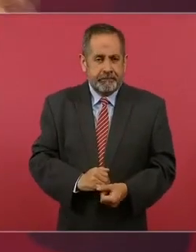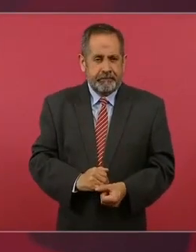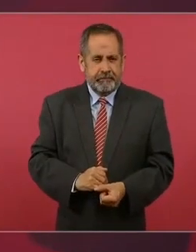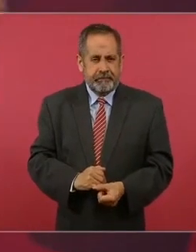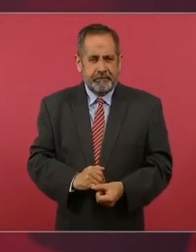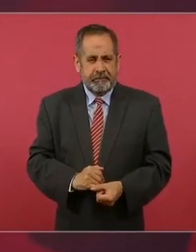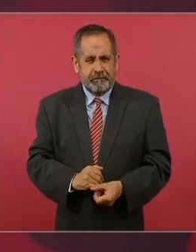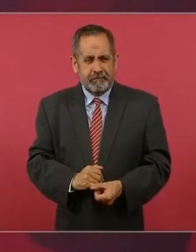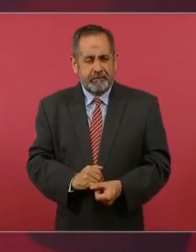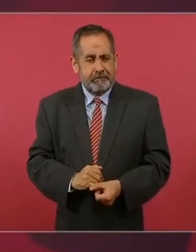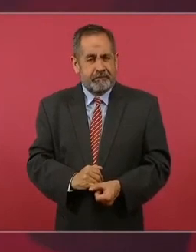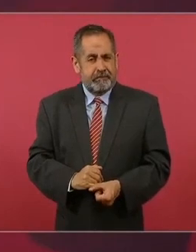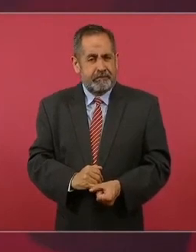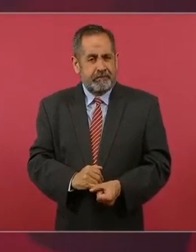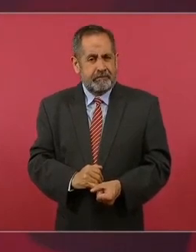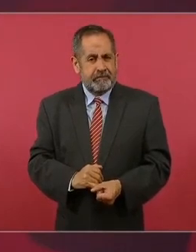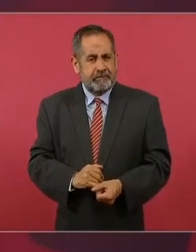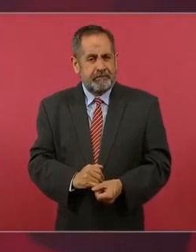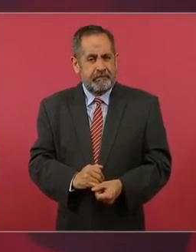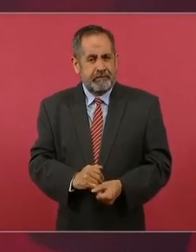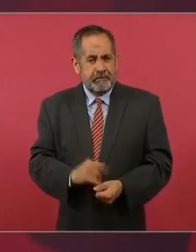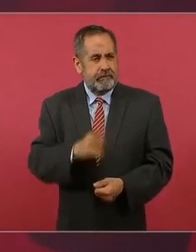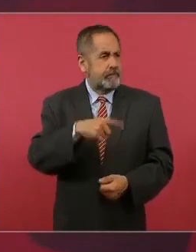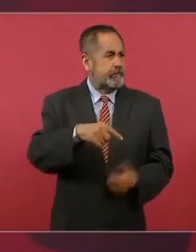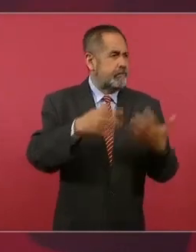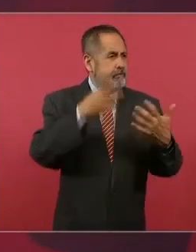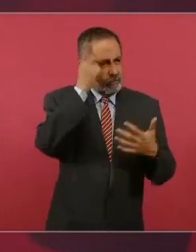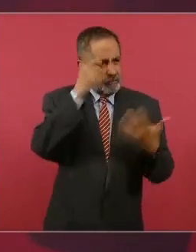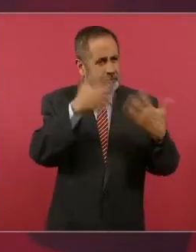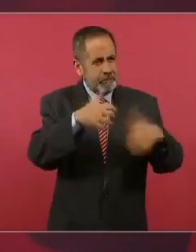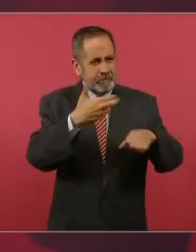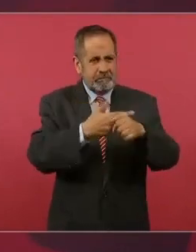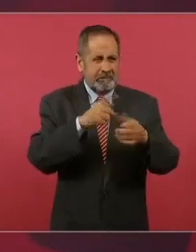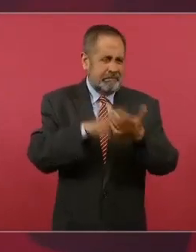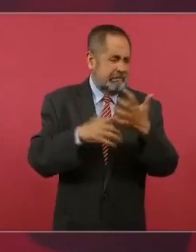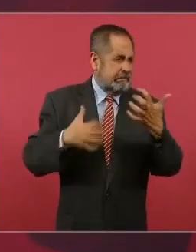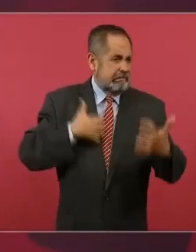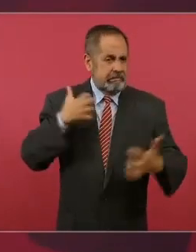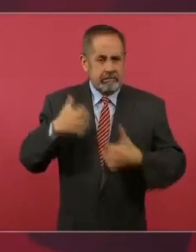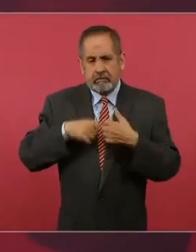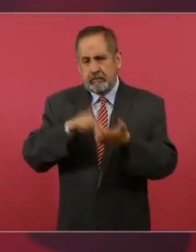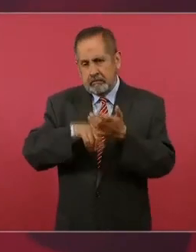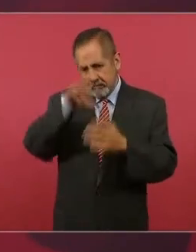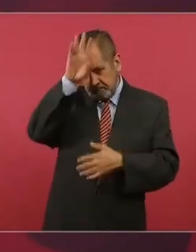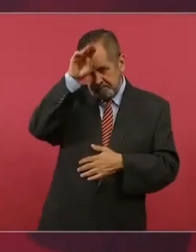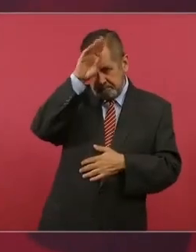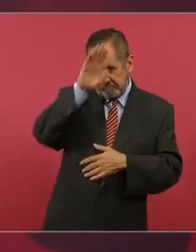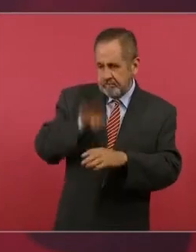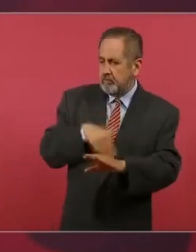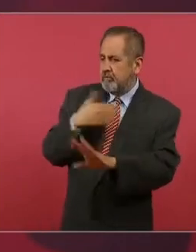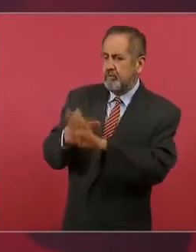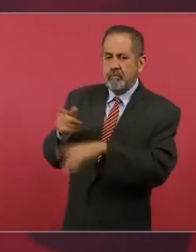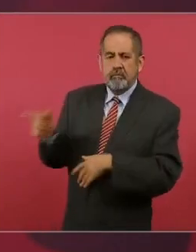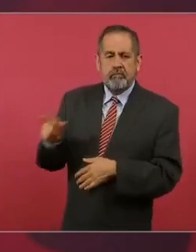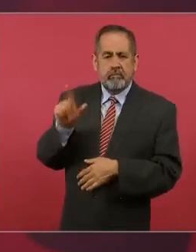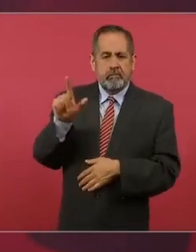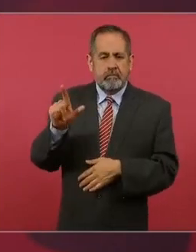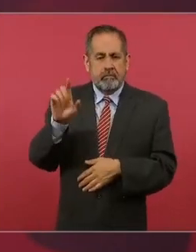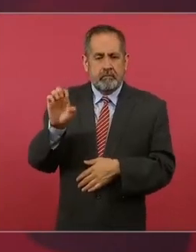estaban muy molestos los empresarios en Monterrey contra Echeverría.